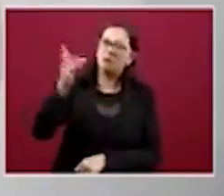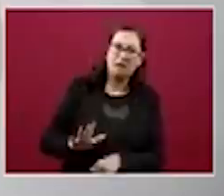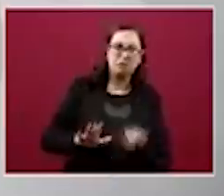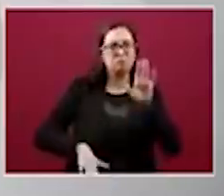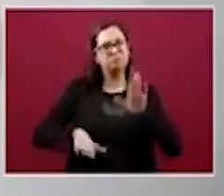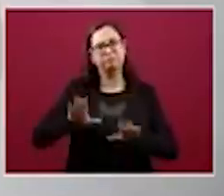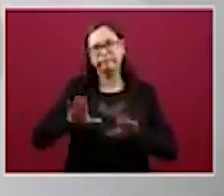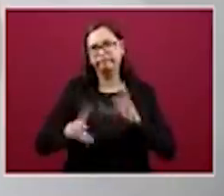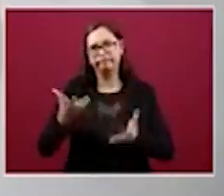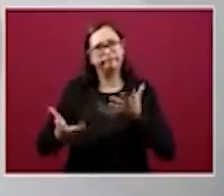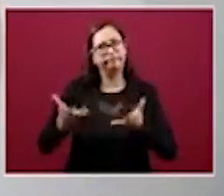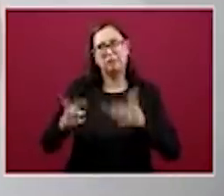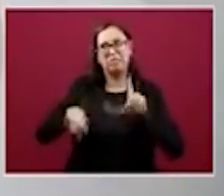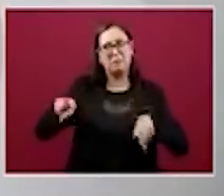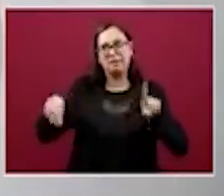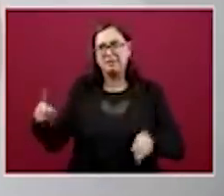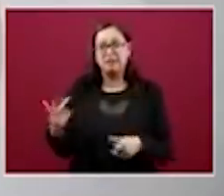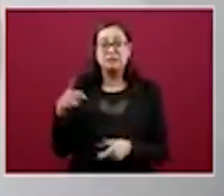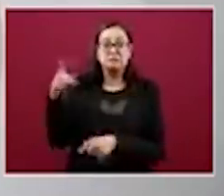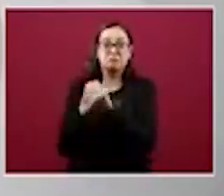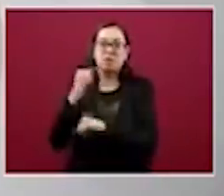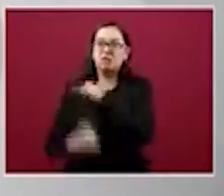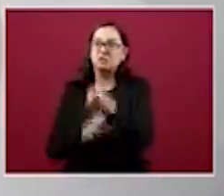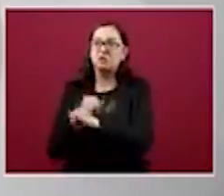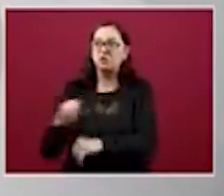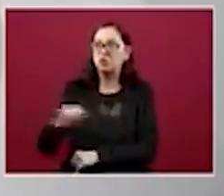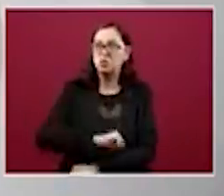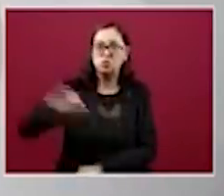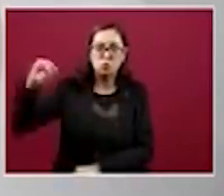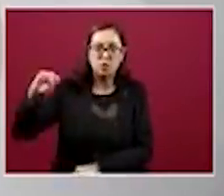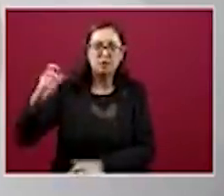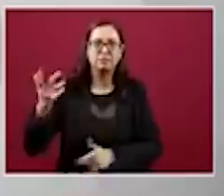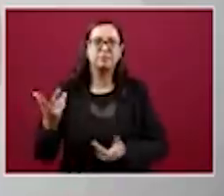Entonces, si sube el precio internacional,